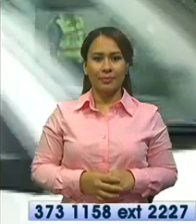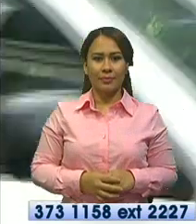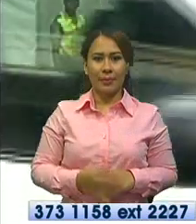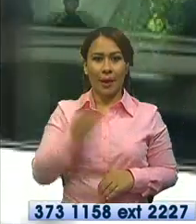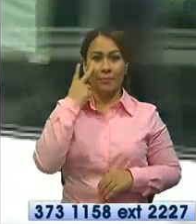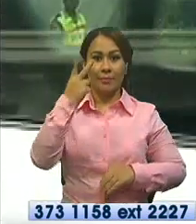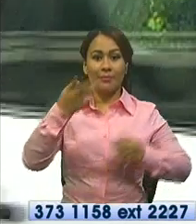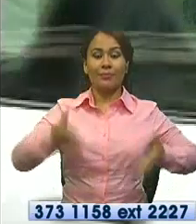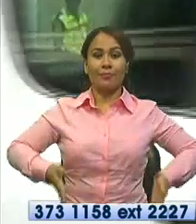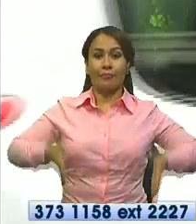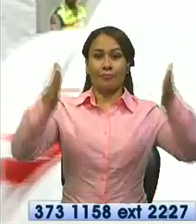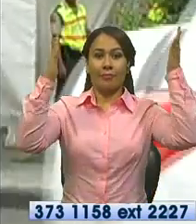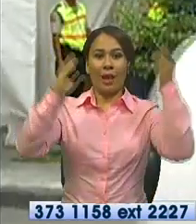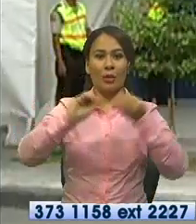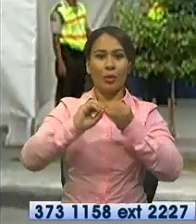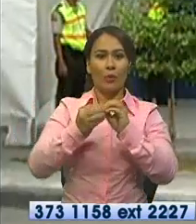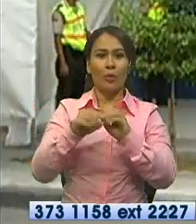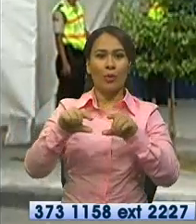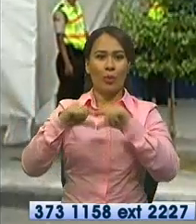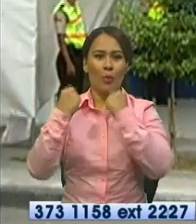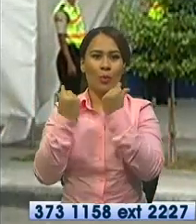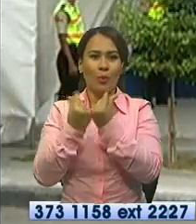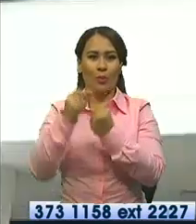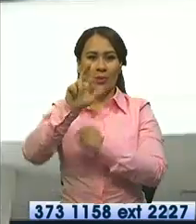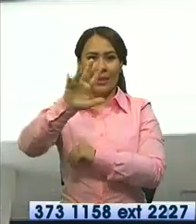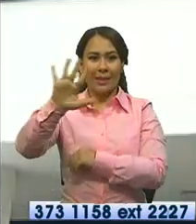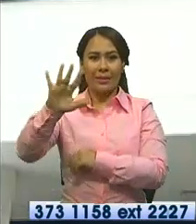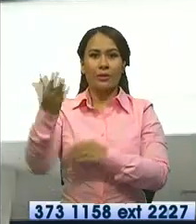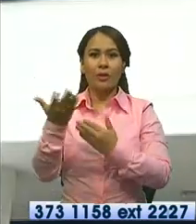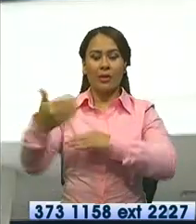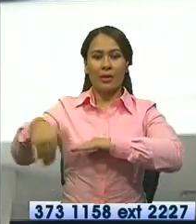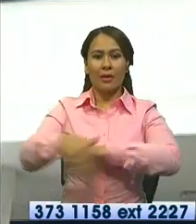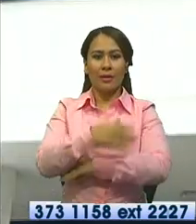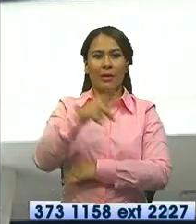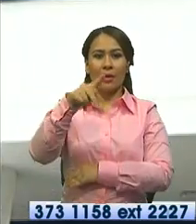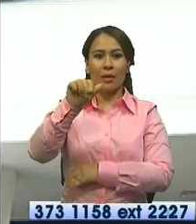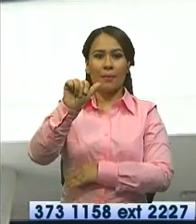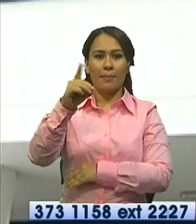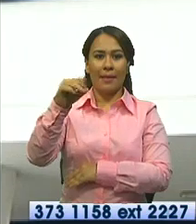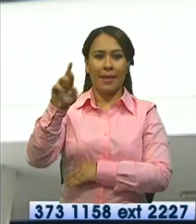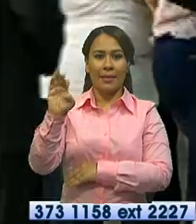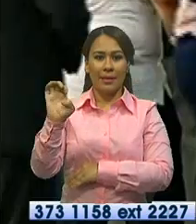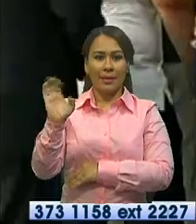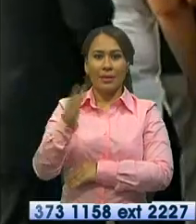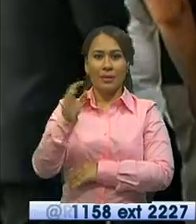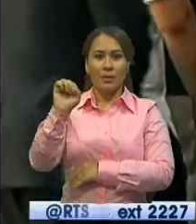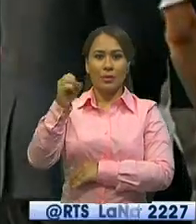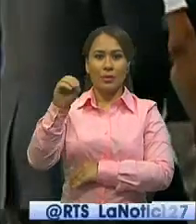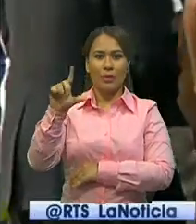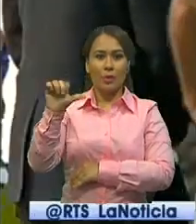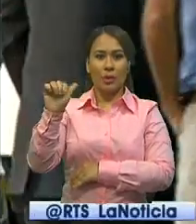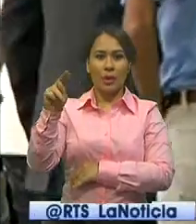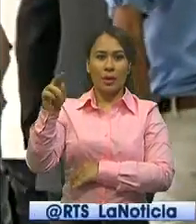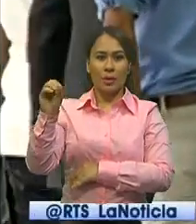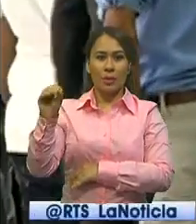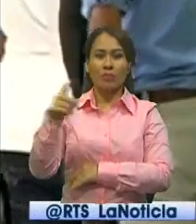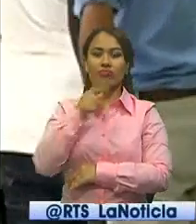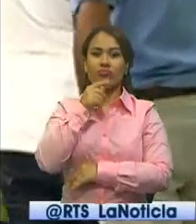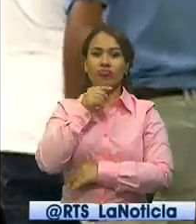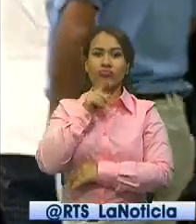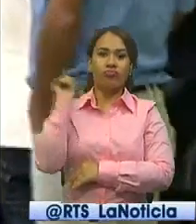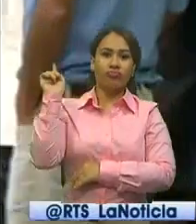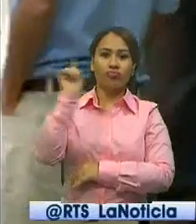El acto se desarrolló en la Central Política de Alianza País, ubicada en Padre Solano y Rumichaca, centro de Guayaquil, donde personalidades como